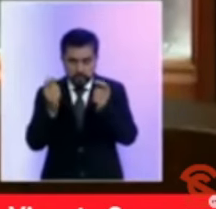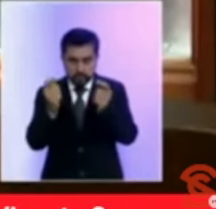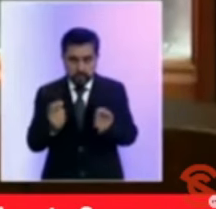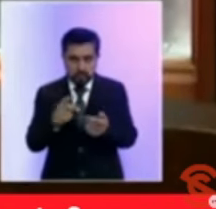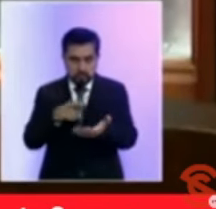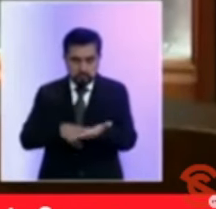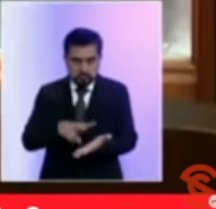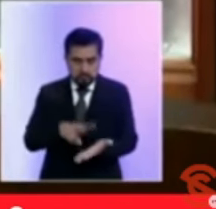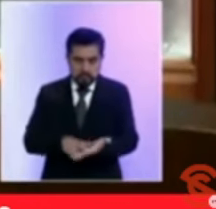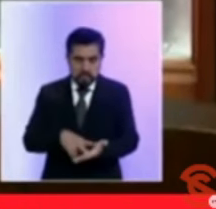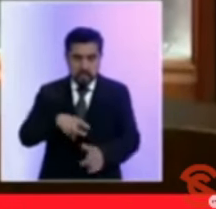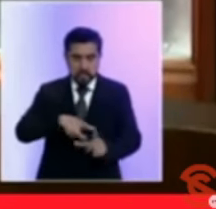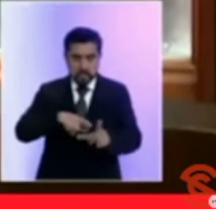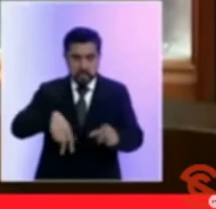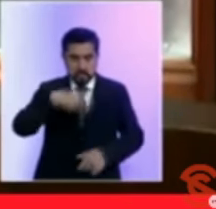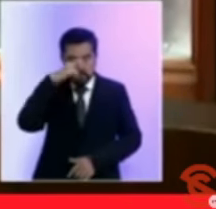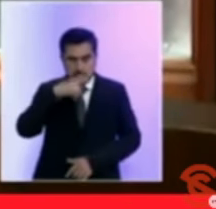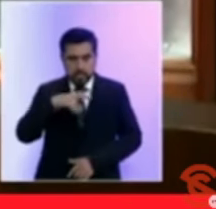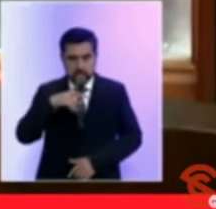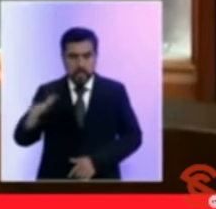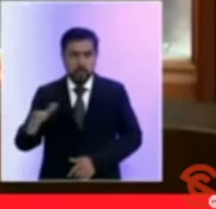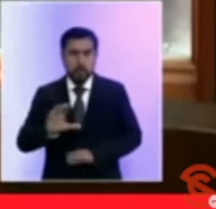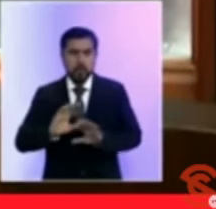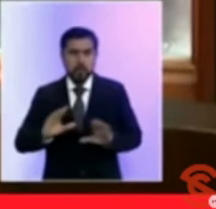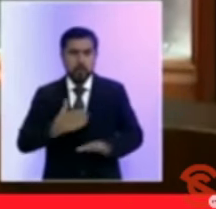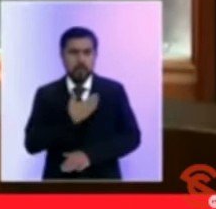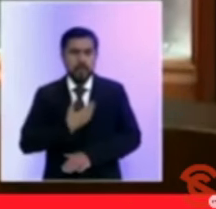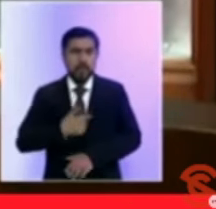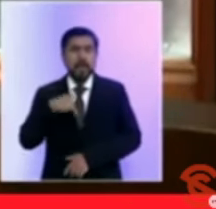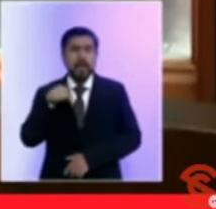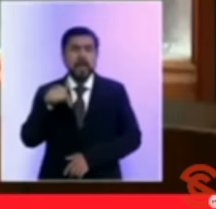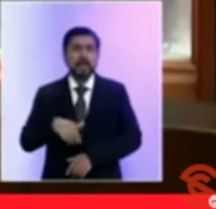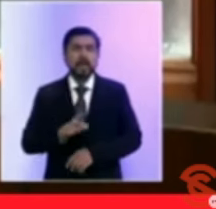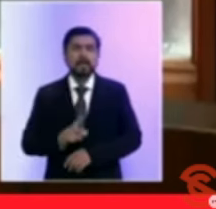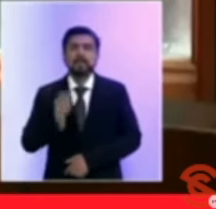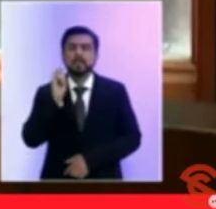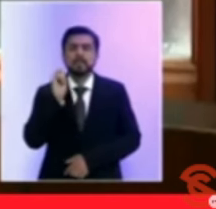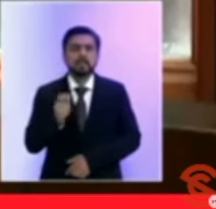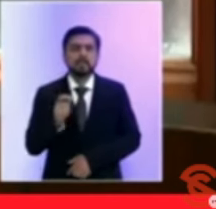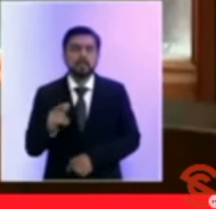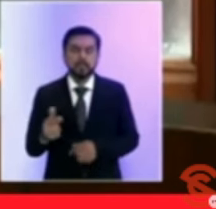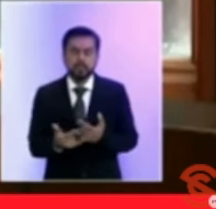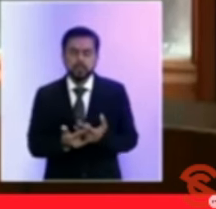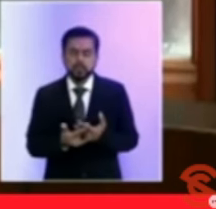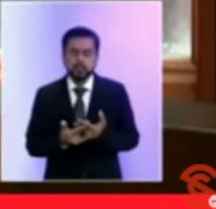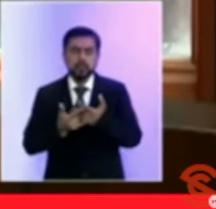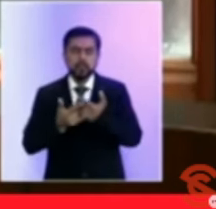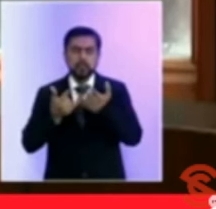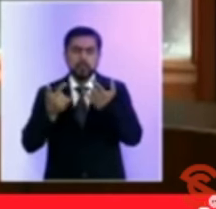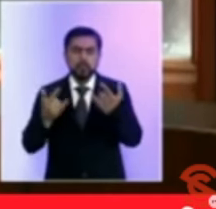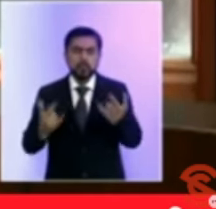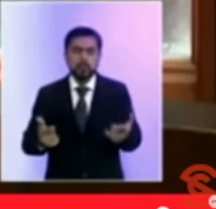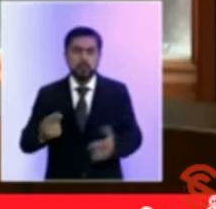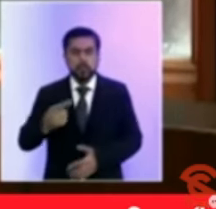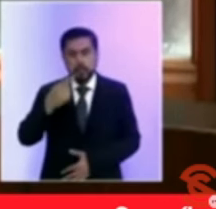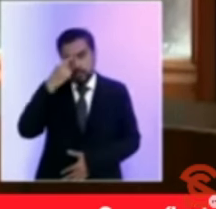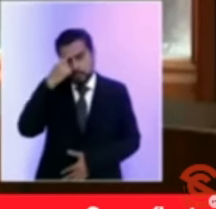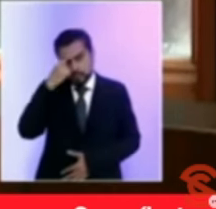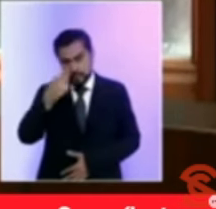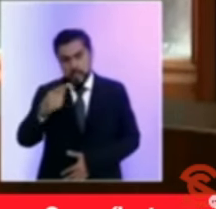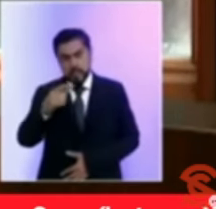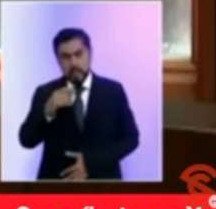país se consolida en México nuestra reivindicación histórica dignificando el